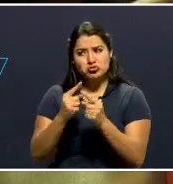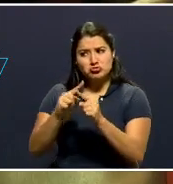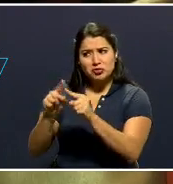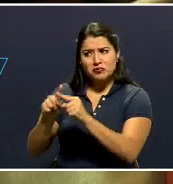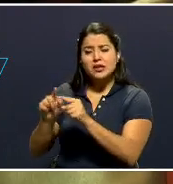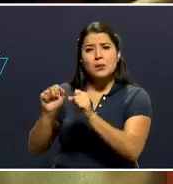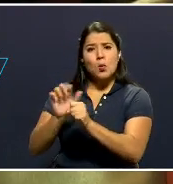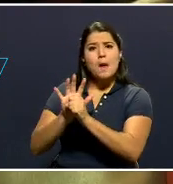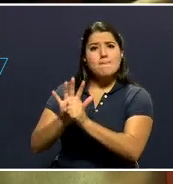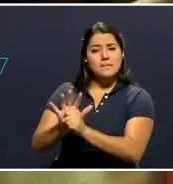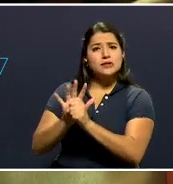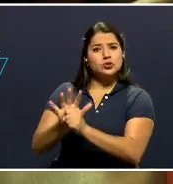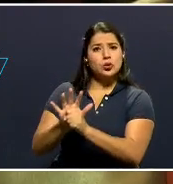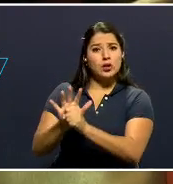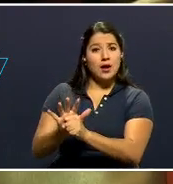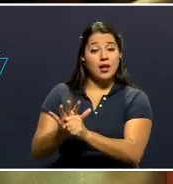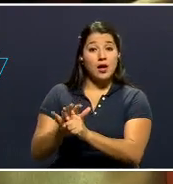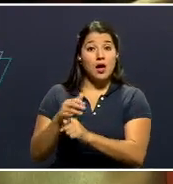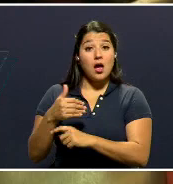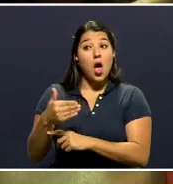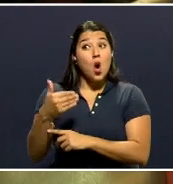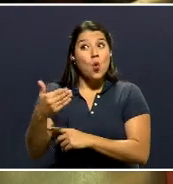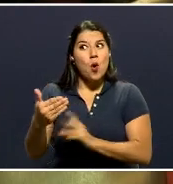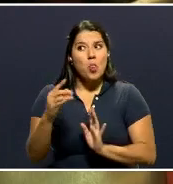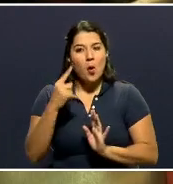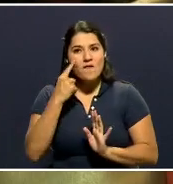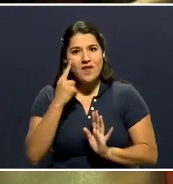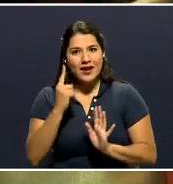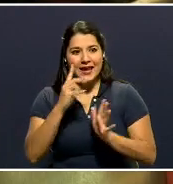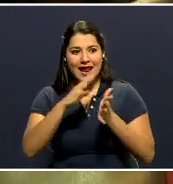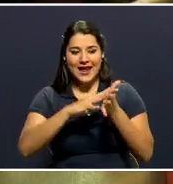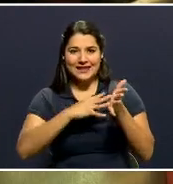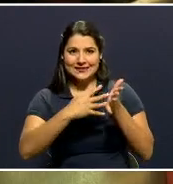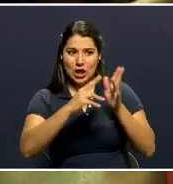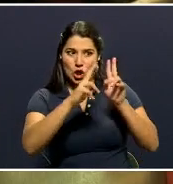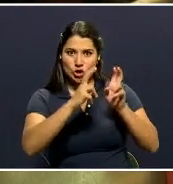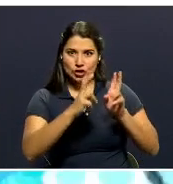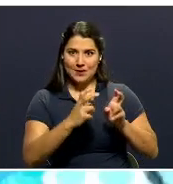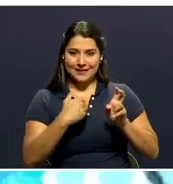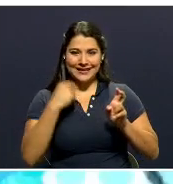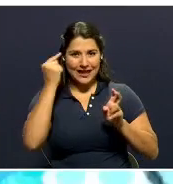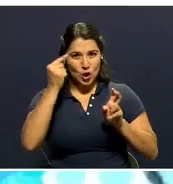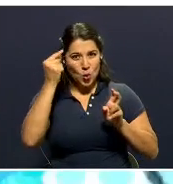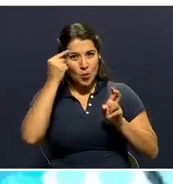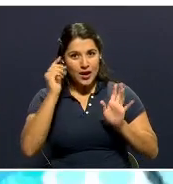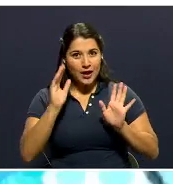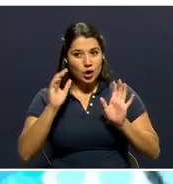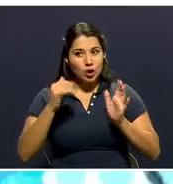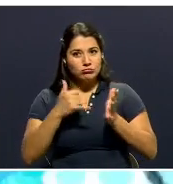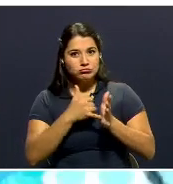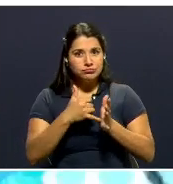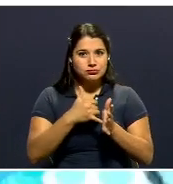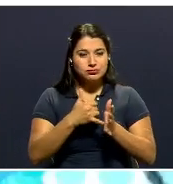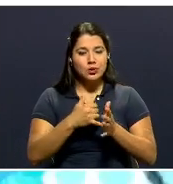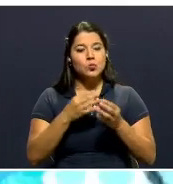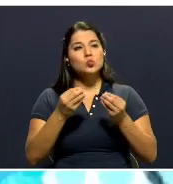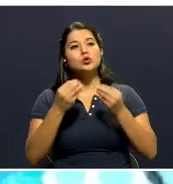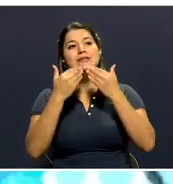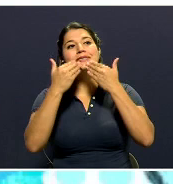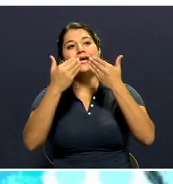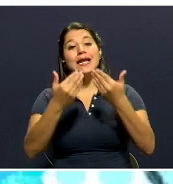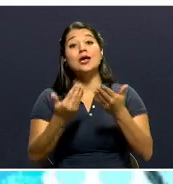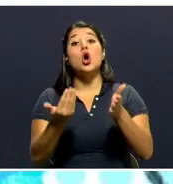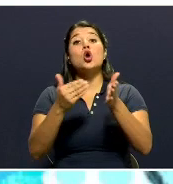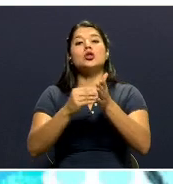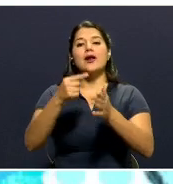presión efectivamente cuando su agenda se ve en discusión, especialmente en la Asamblea Legislativa. Gracias, Gustavo. Nuevamente